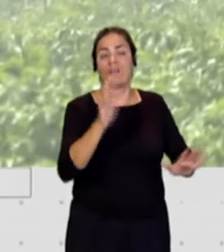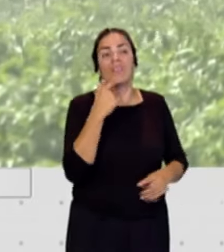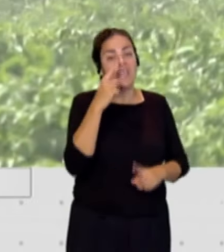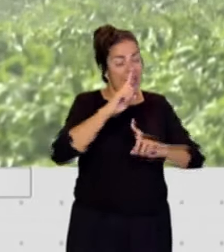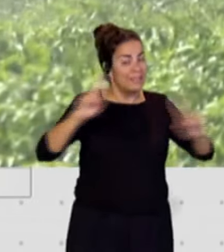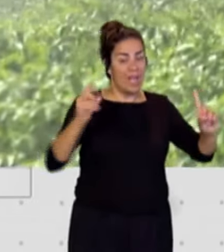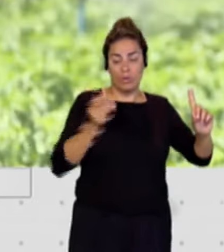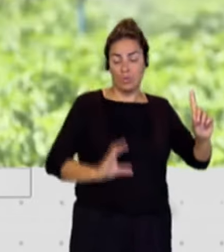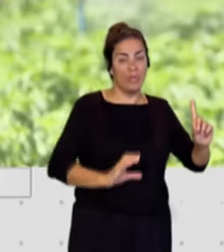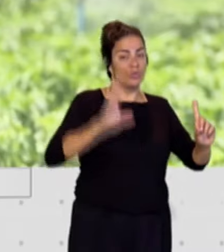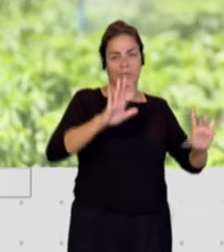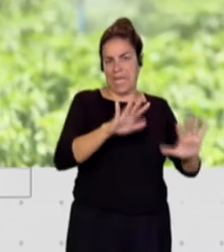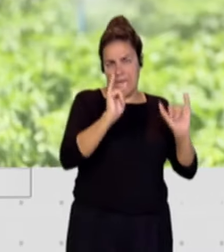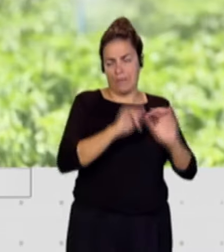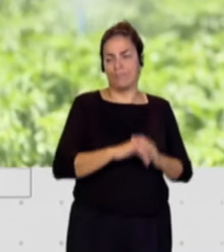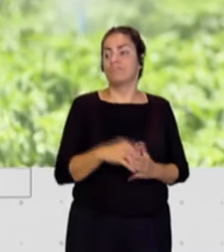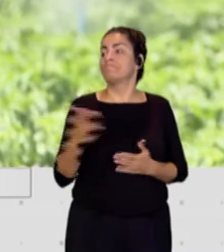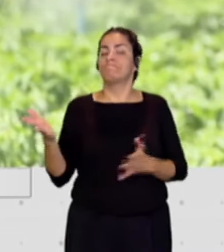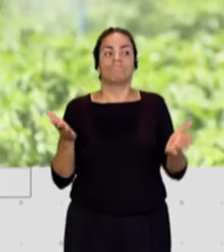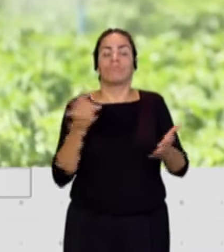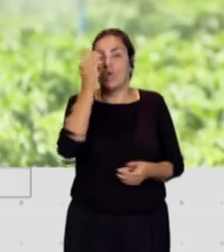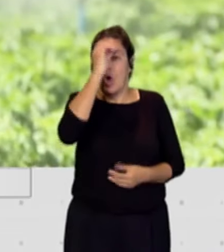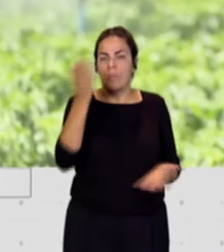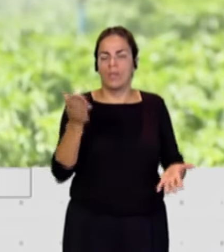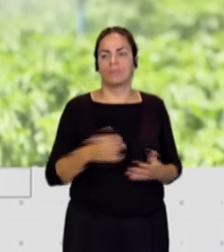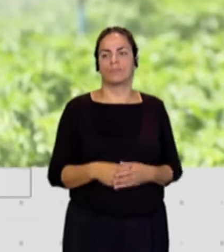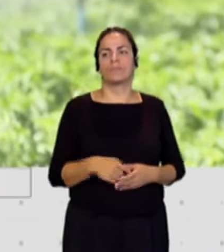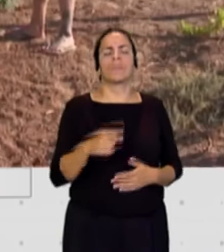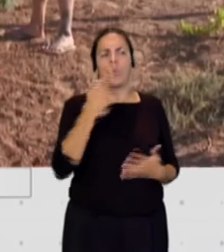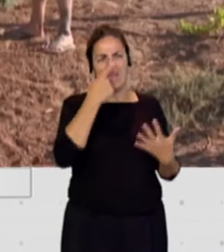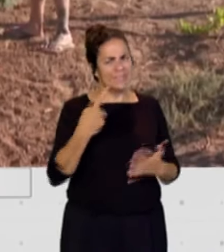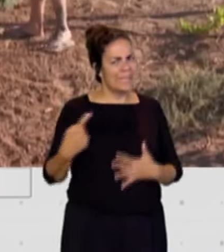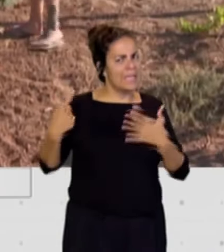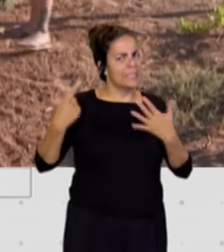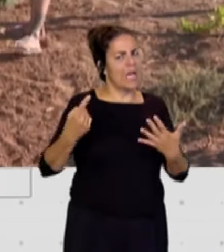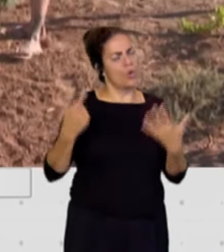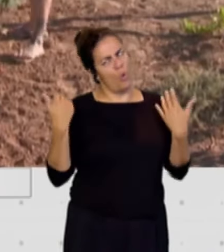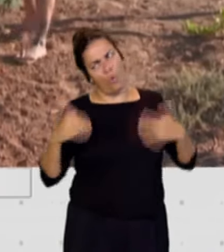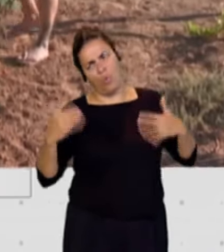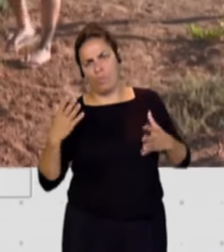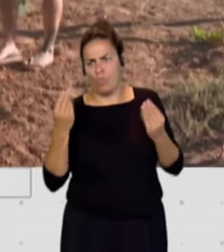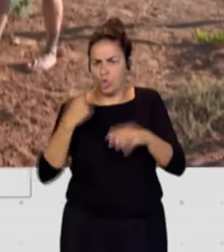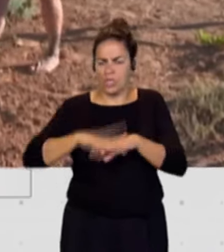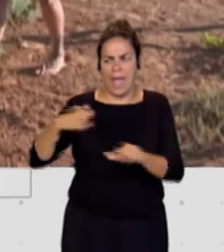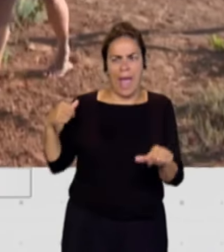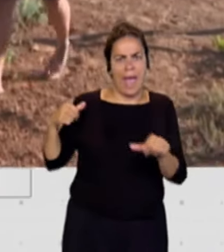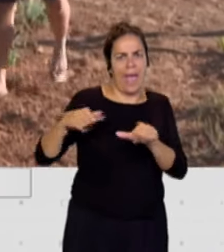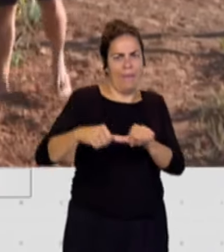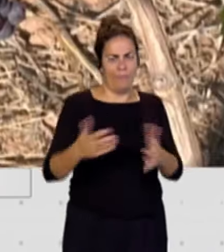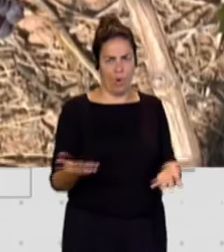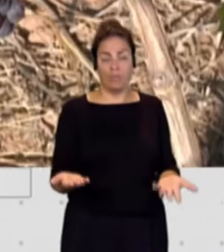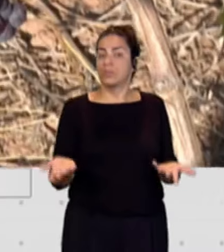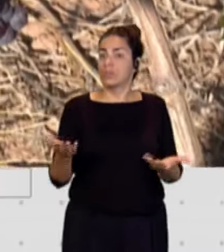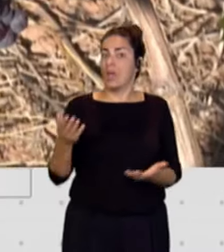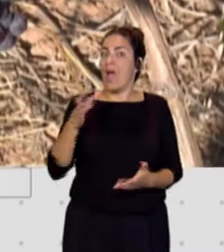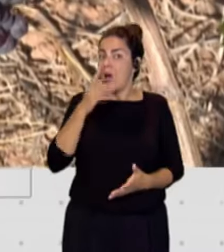Lara Salvador 6 años es mucho tiempo para empezar tiemp y es lógica que se produzca esa